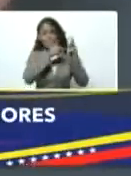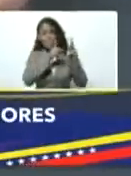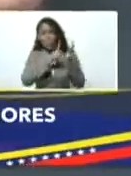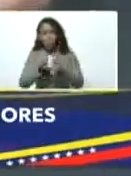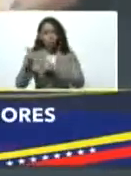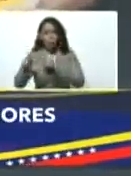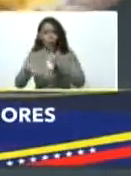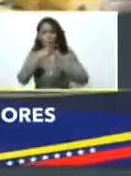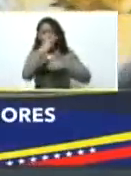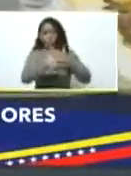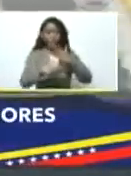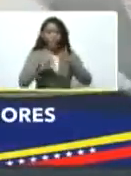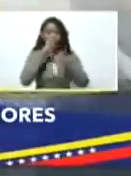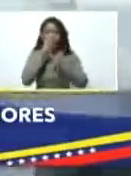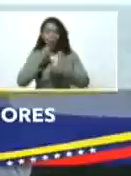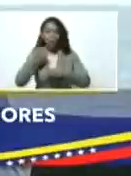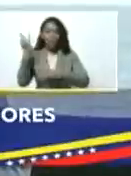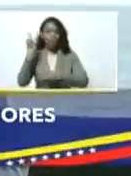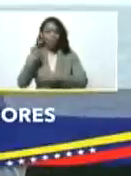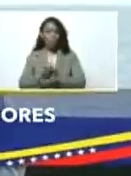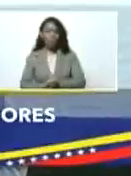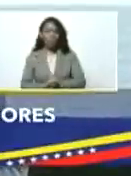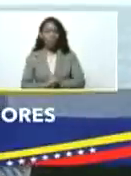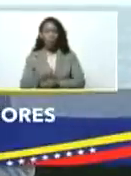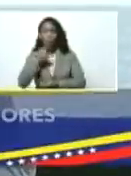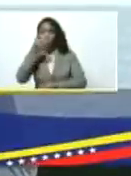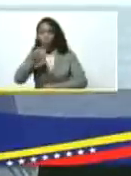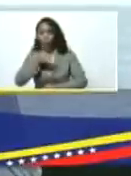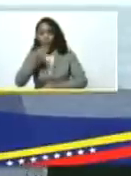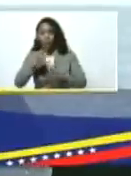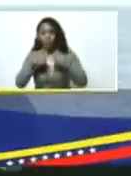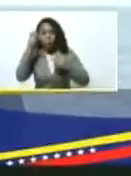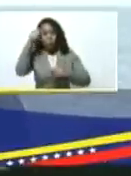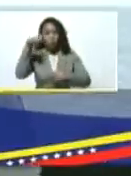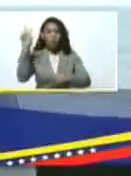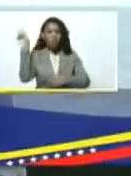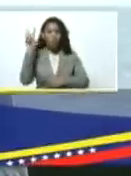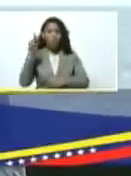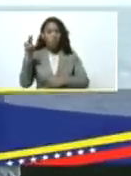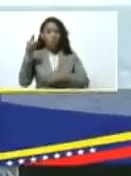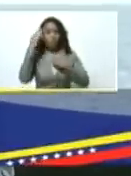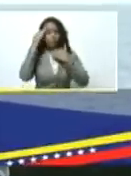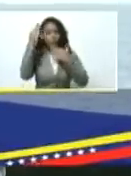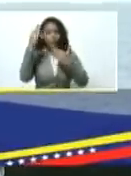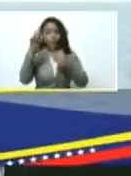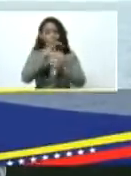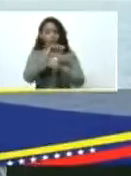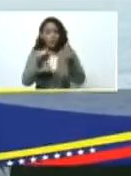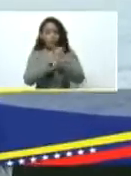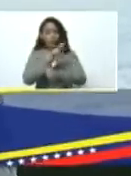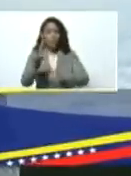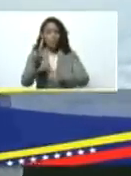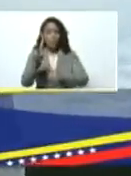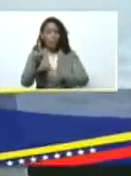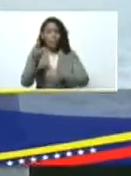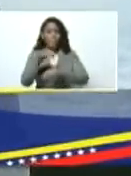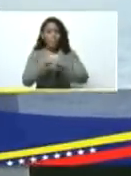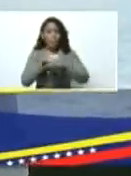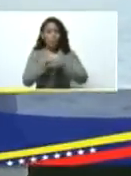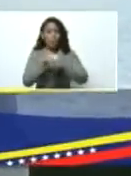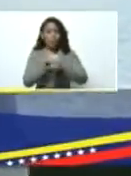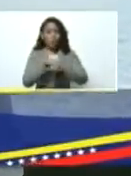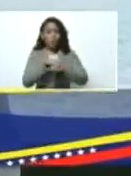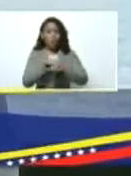Venezuela. Bueno, muy buenas tardes, presidente. Buenas tardes a todo el pueblo venezolano. Un extensivo saludo a nuestra vicepresidenta y ministra de Finanzas,